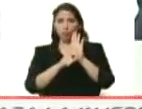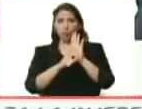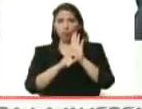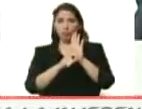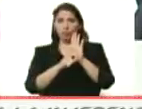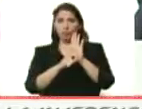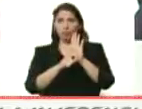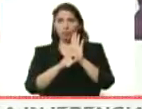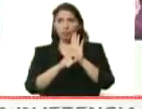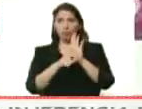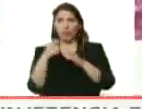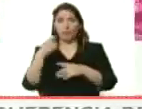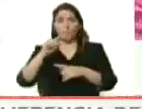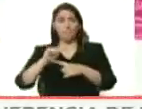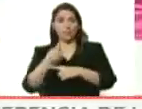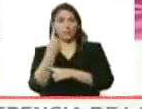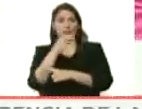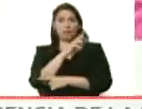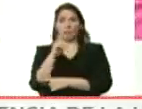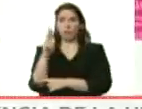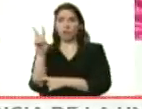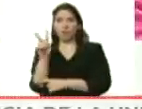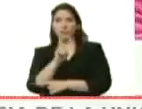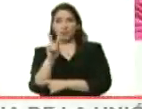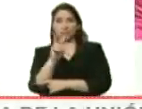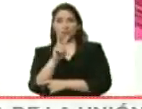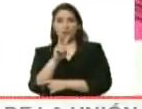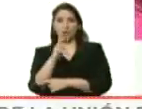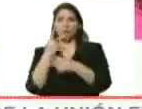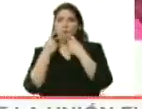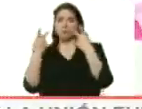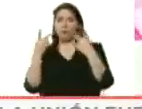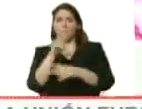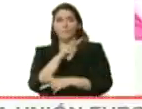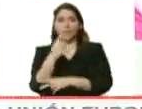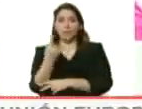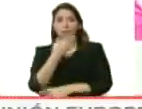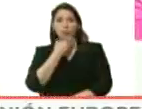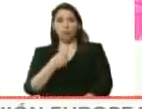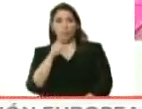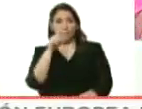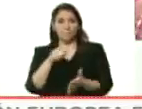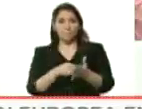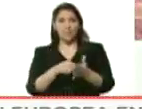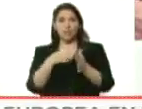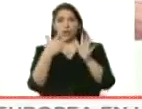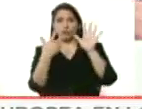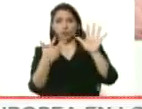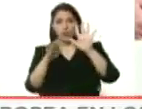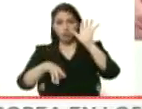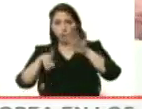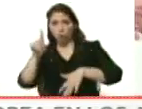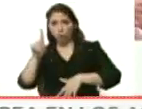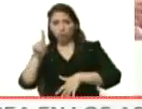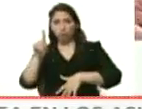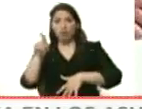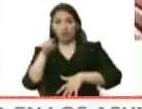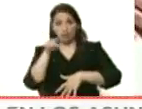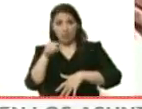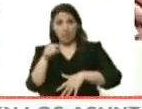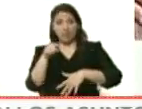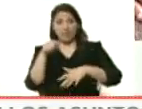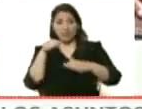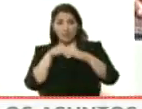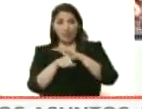Constitución de la Primera República de Venezuela, promulgada el 21 de diciembre de 1811. En ella